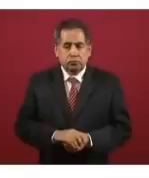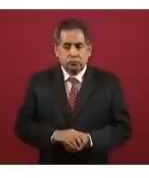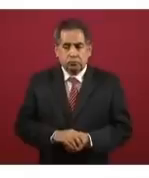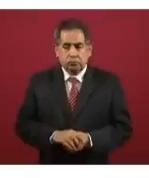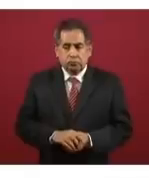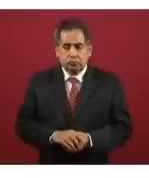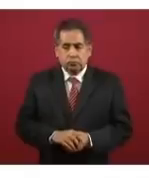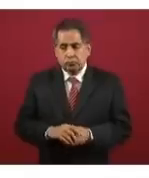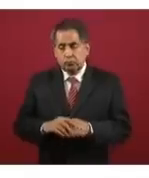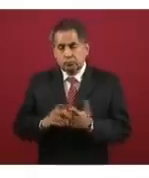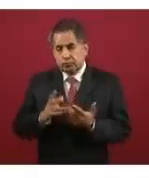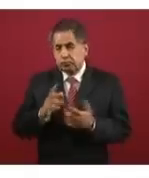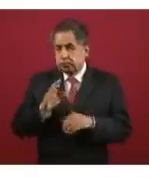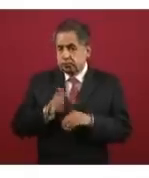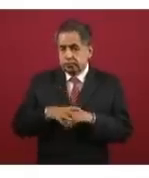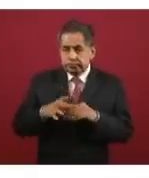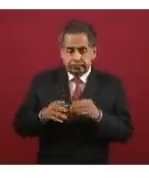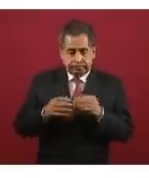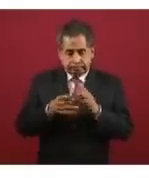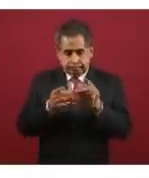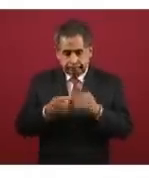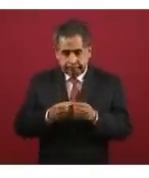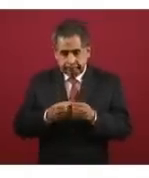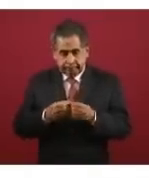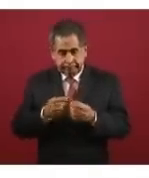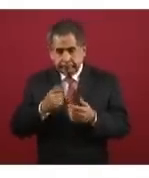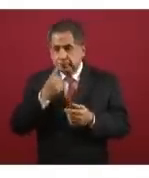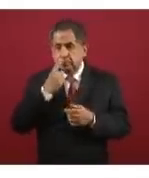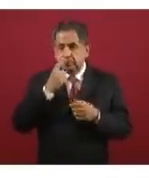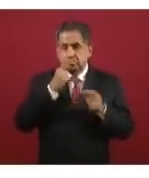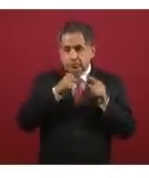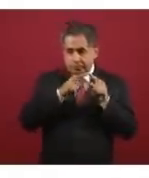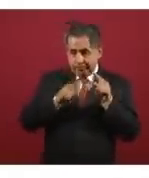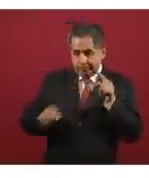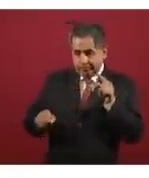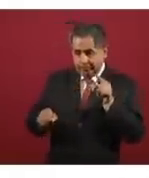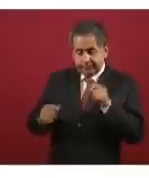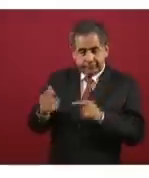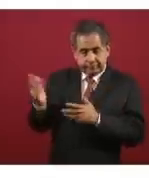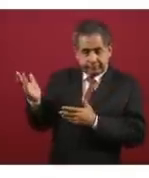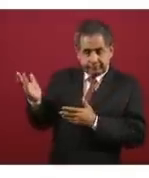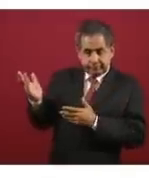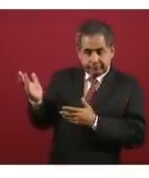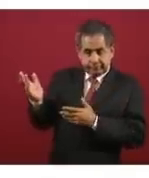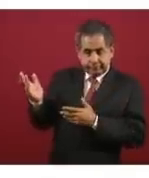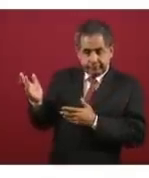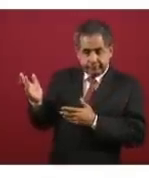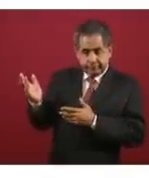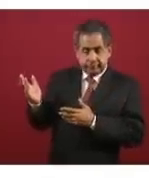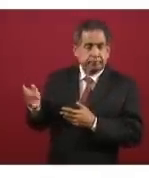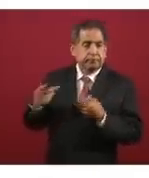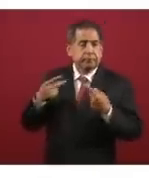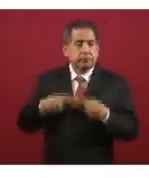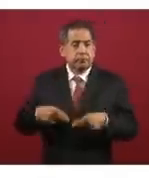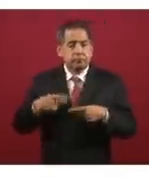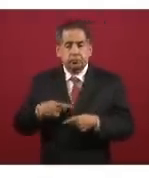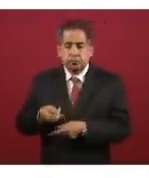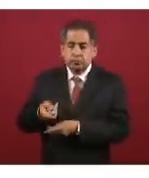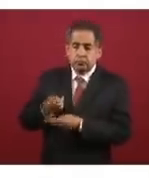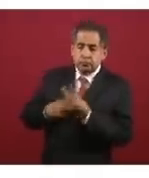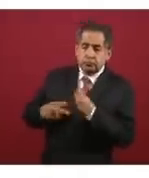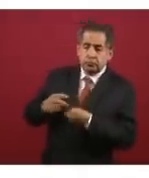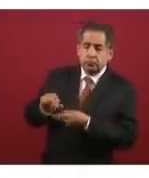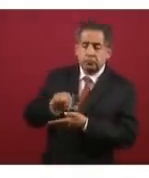se desagrega, está compuesto la línea roja, son personas principalmente provenientes de